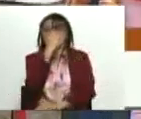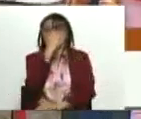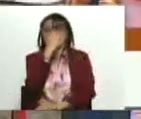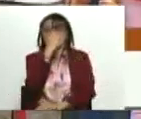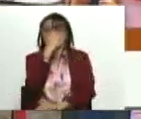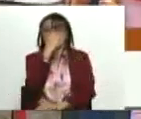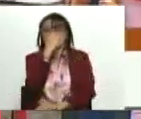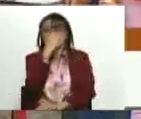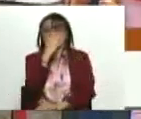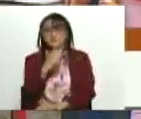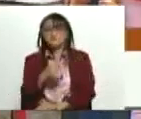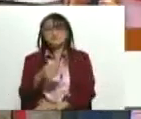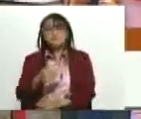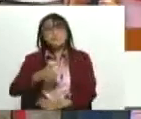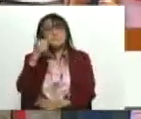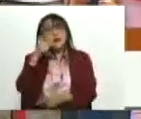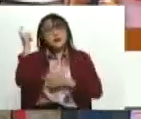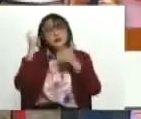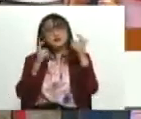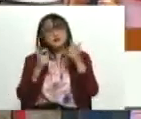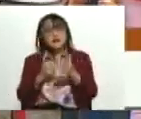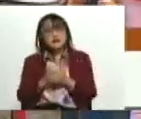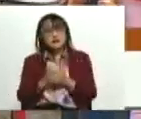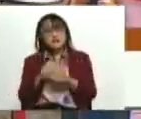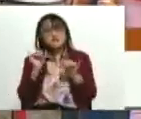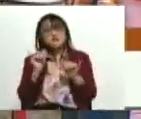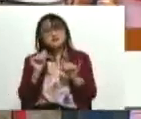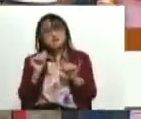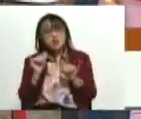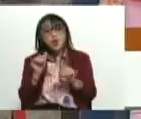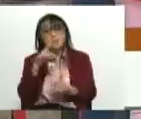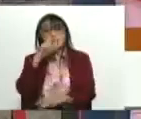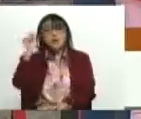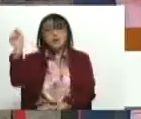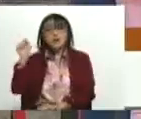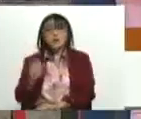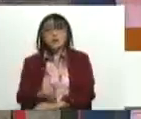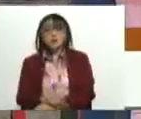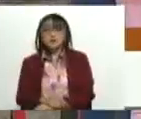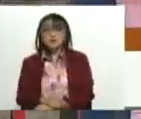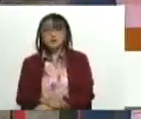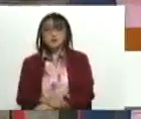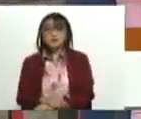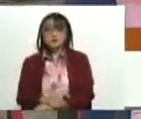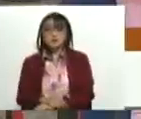que inclusive nuestro comandante Chávez, ha sido Nicolás Maduro.